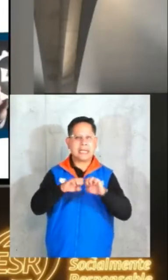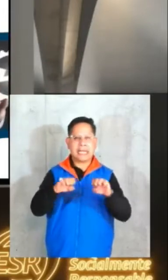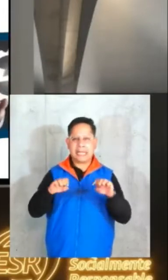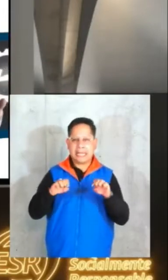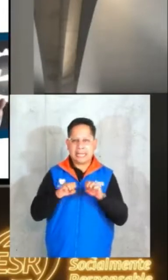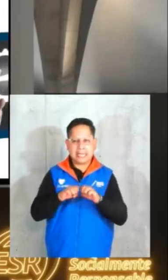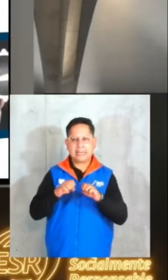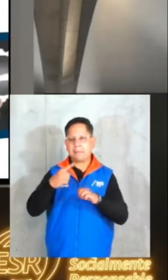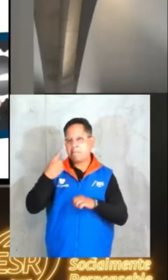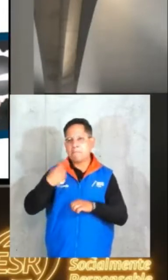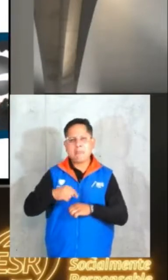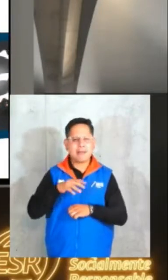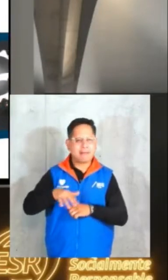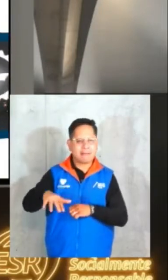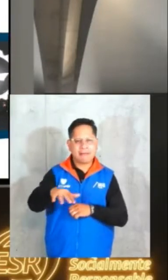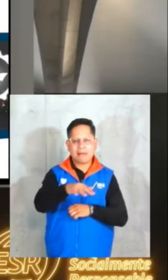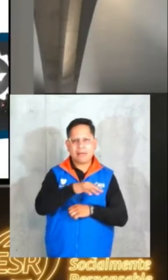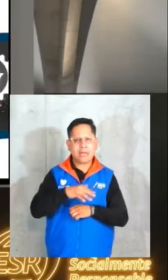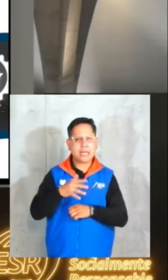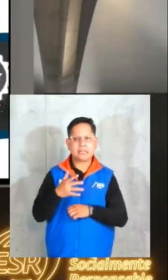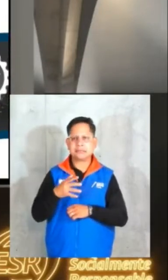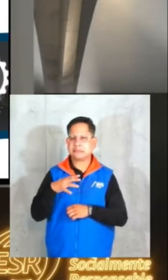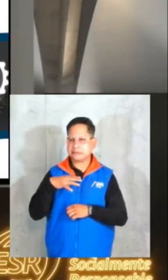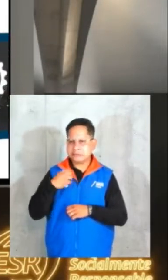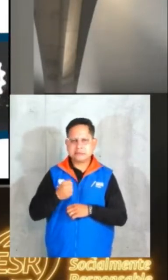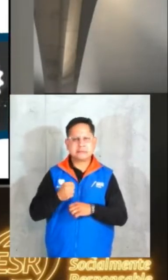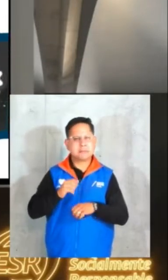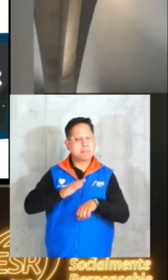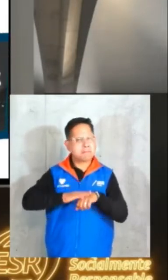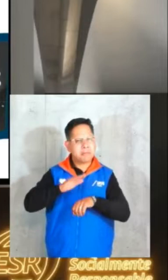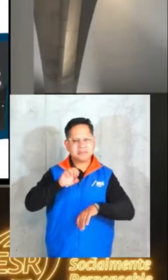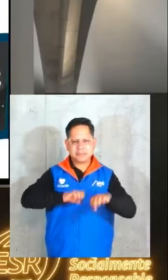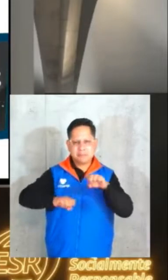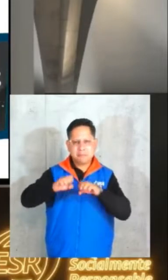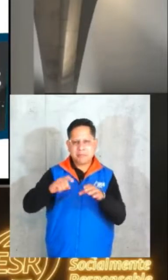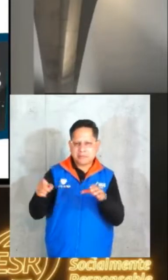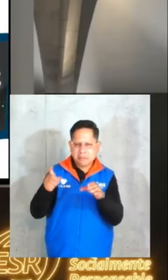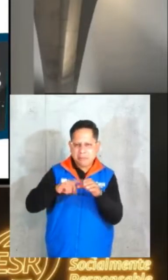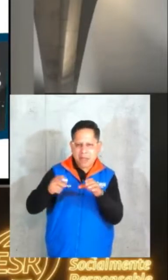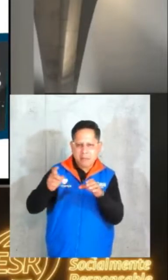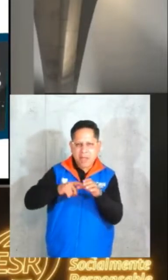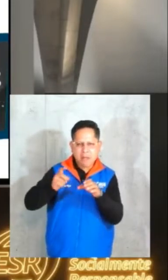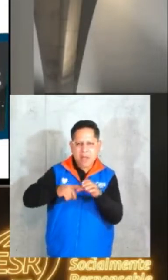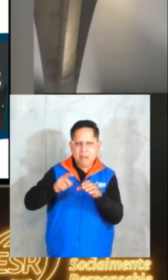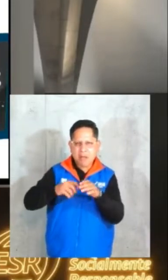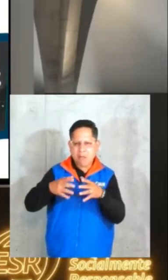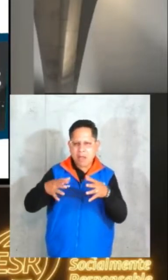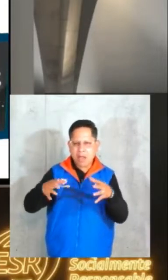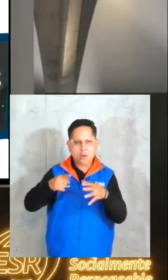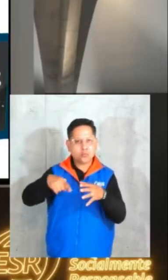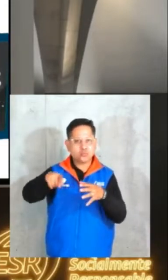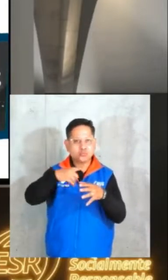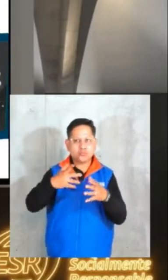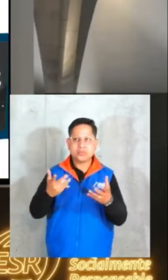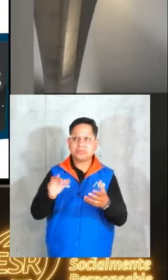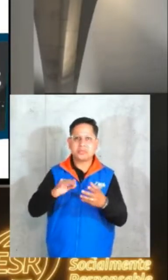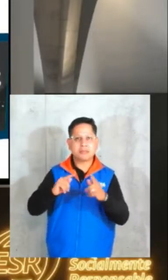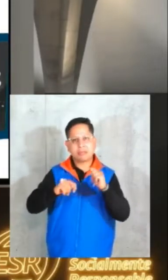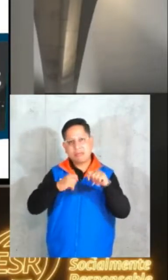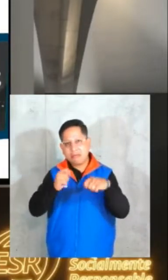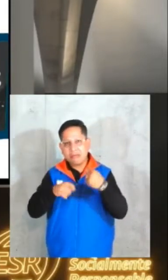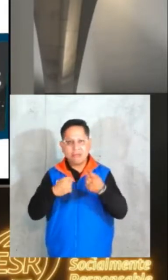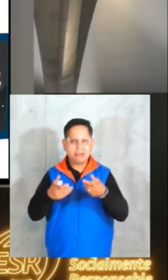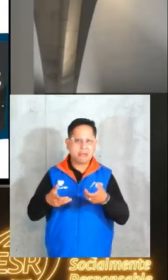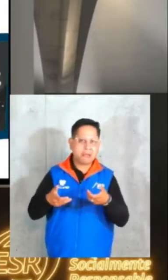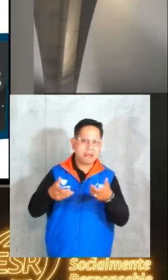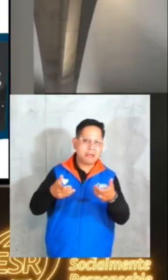que trabajaron para hacer posible que cada vez se sumen más empresas, cada vez somos más. Y podemos ir al supermercado, podemos ir estar en